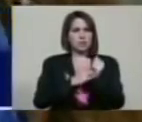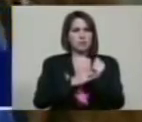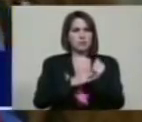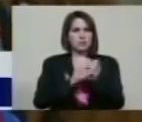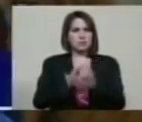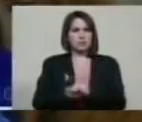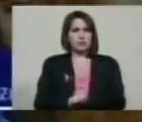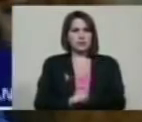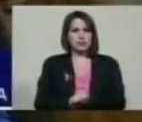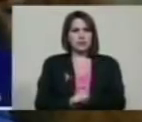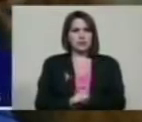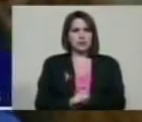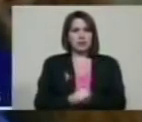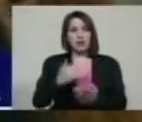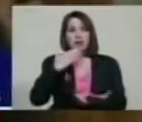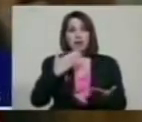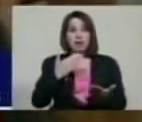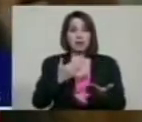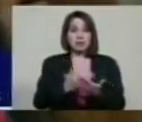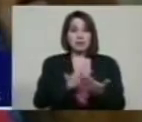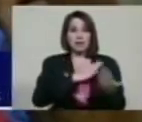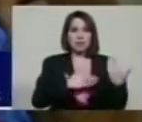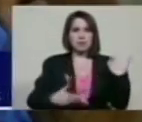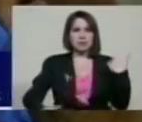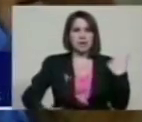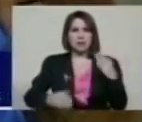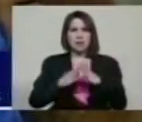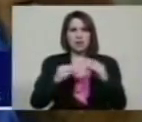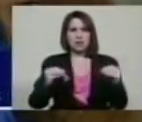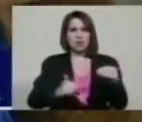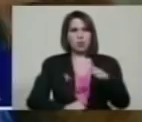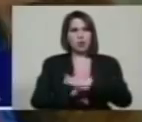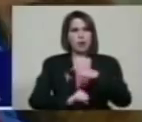aquí, agradecerle al presidente todo el apoyo que nos dio.